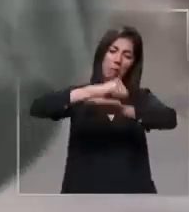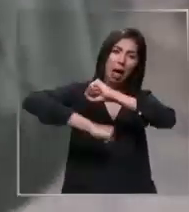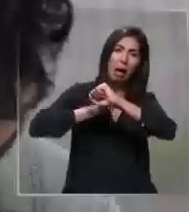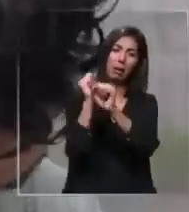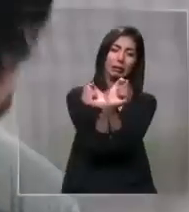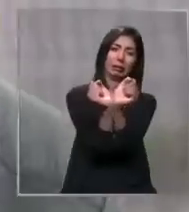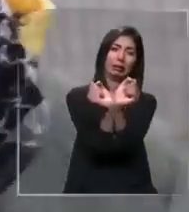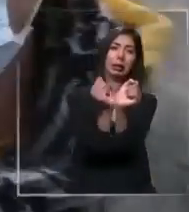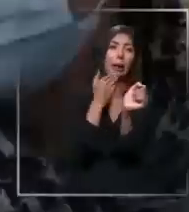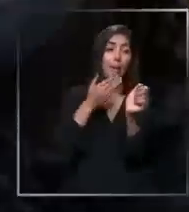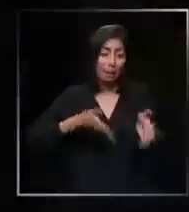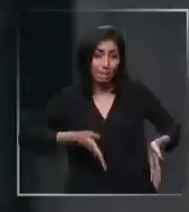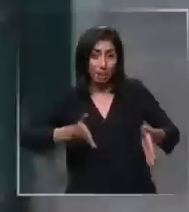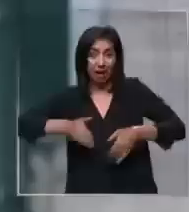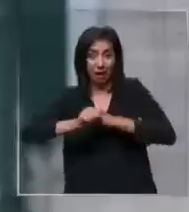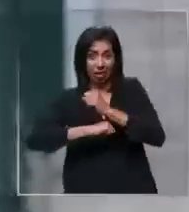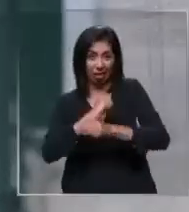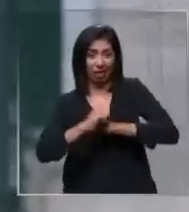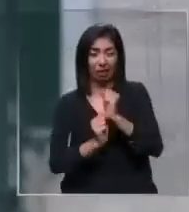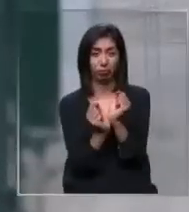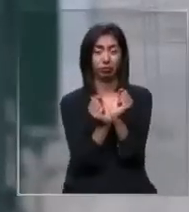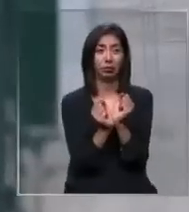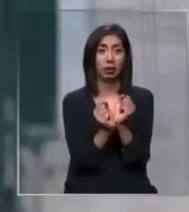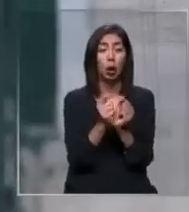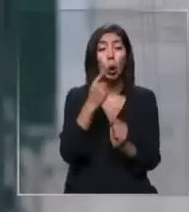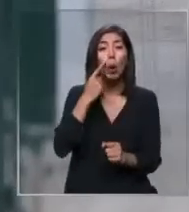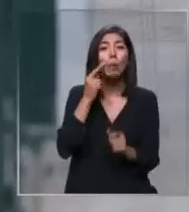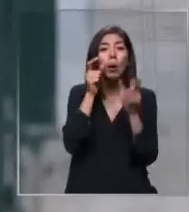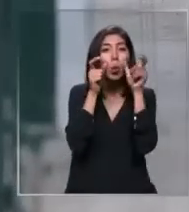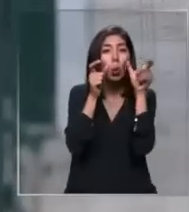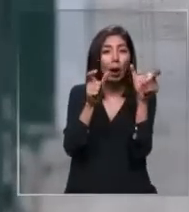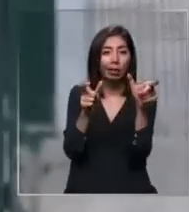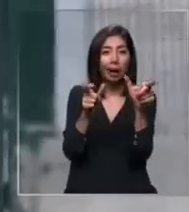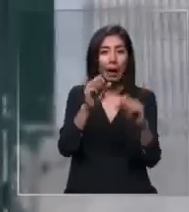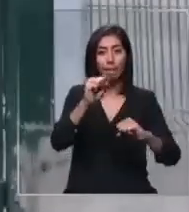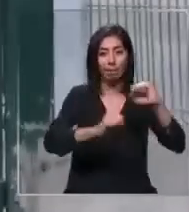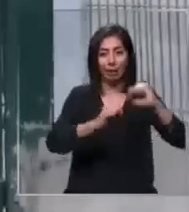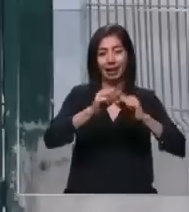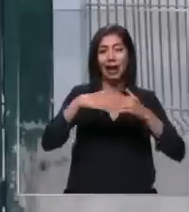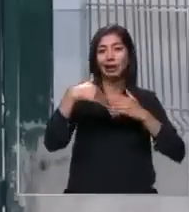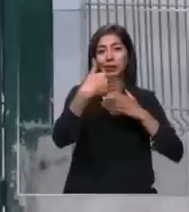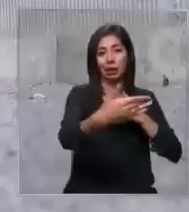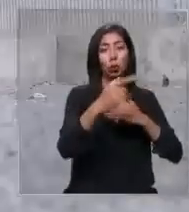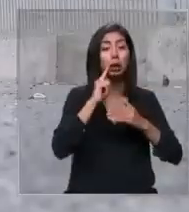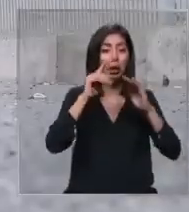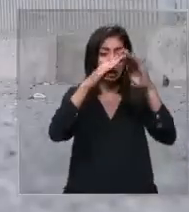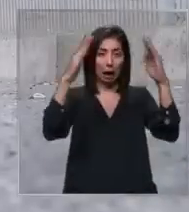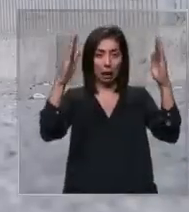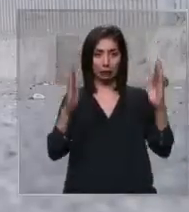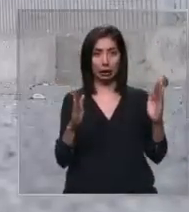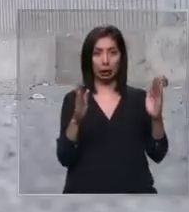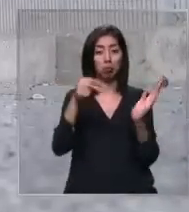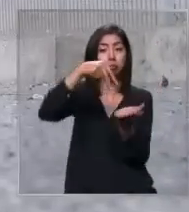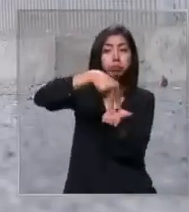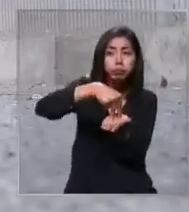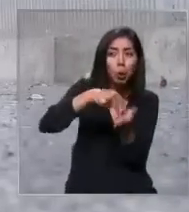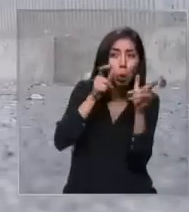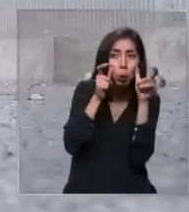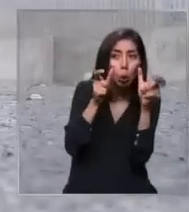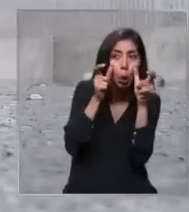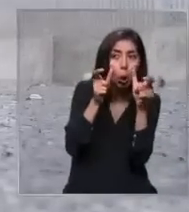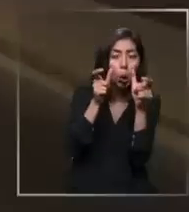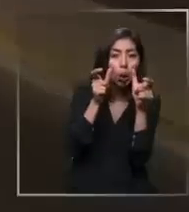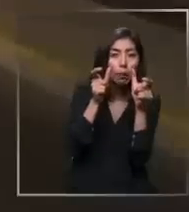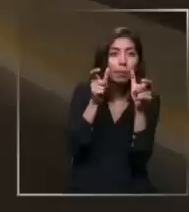los brazos y en las piernas. Francisco, guardia de la empresa externa Ícaro, desde una caseta de control vigilaba el portón de acceso número